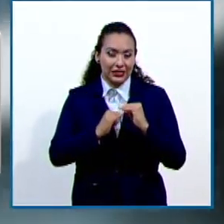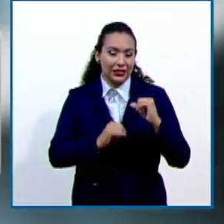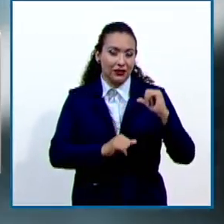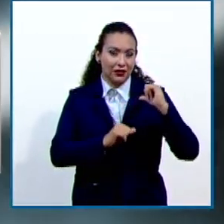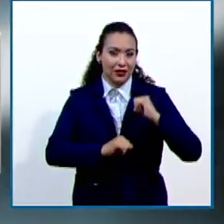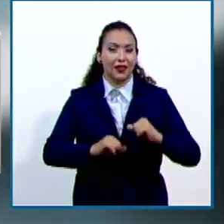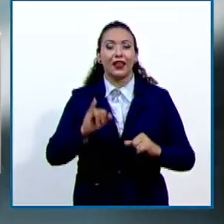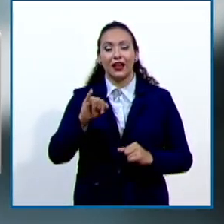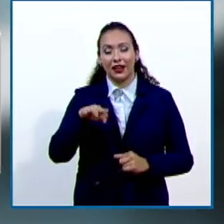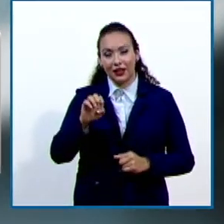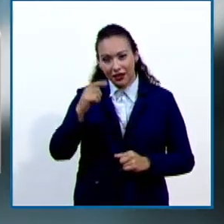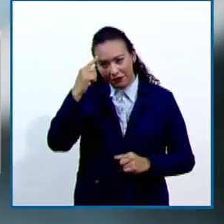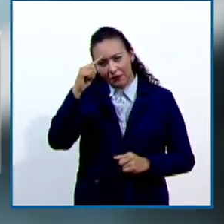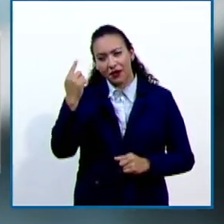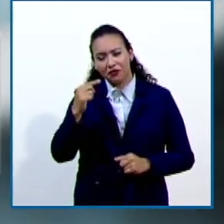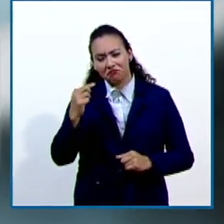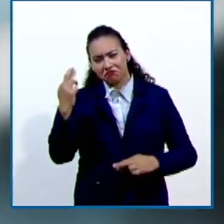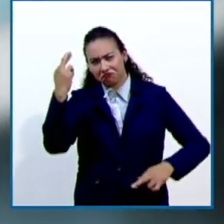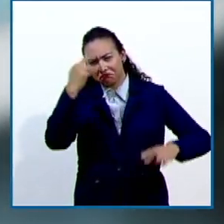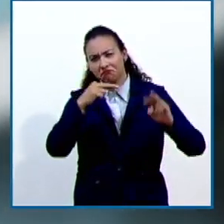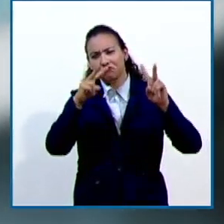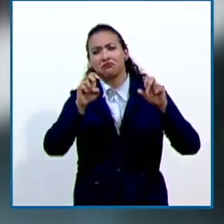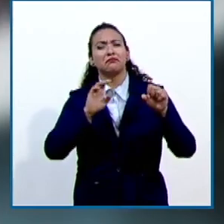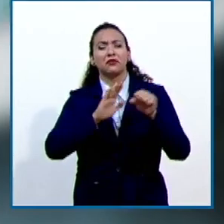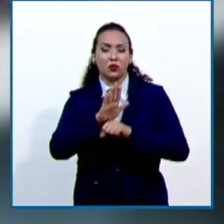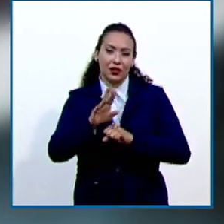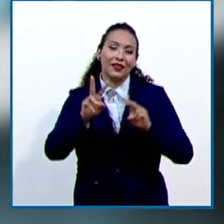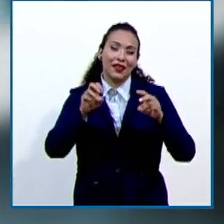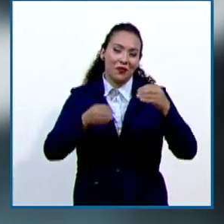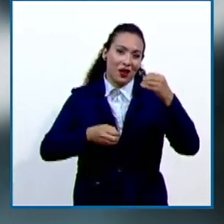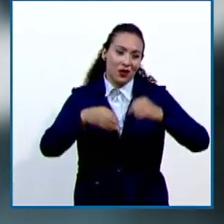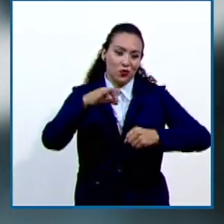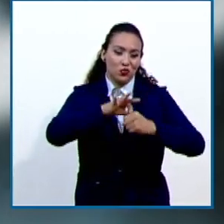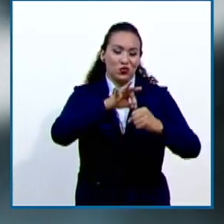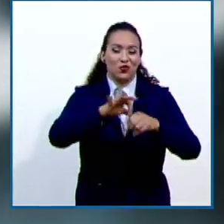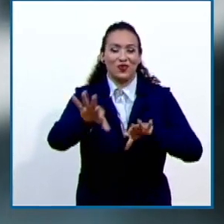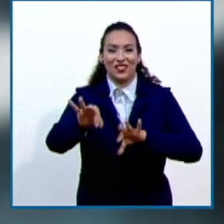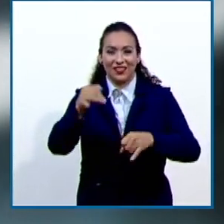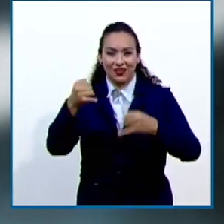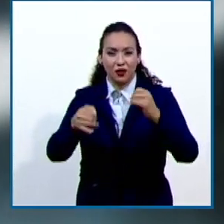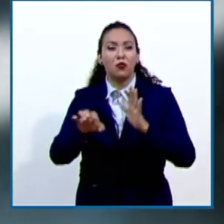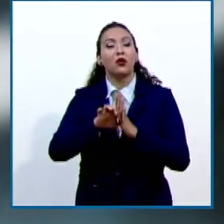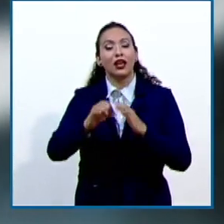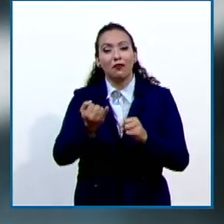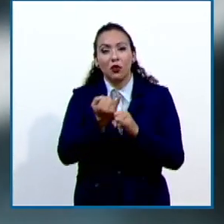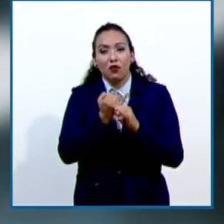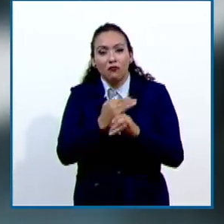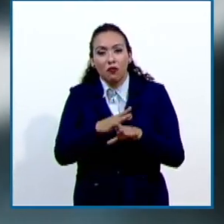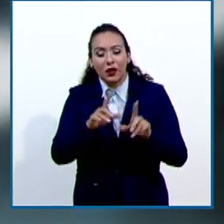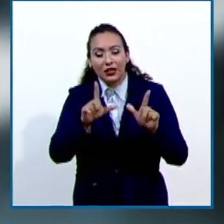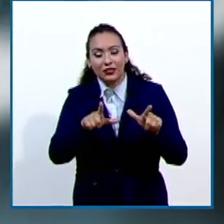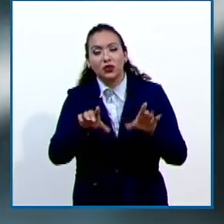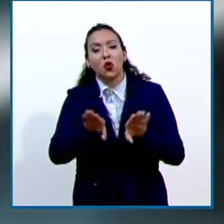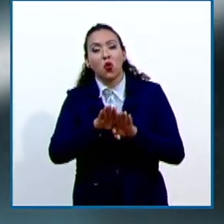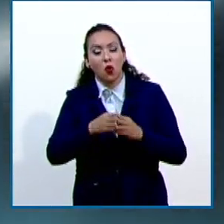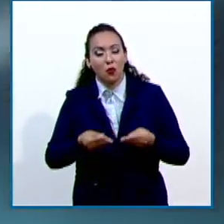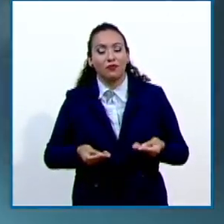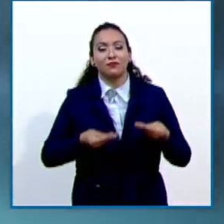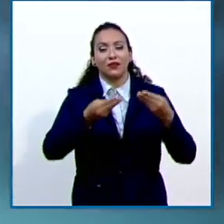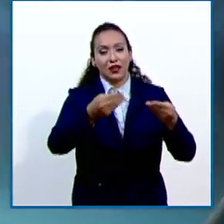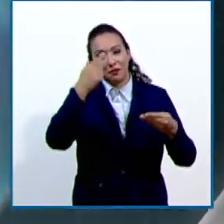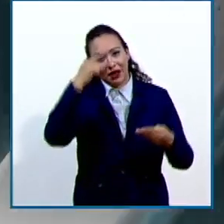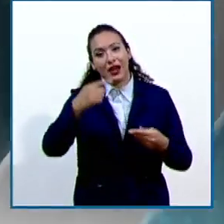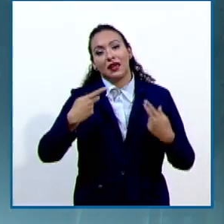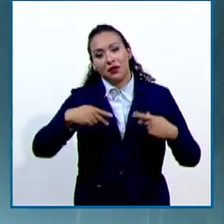Electoral para analizar temas relacionados a la elección judicial, como el sistema informático para dar a conocer a las personas